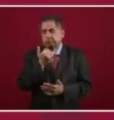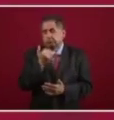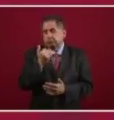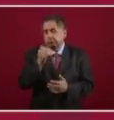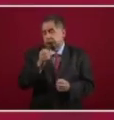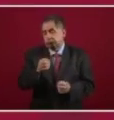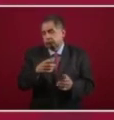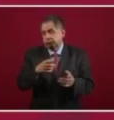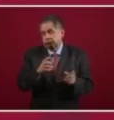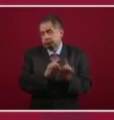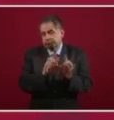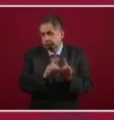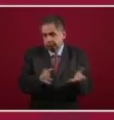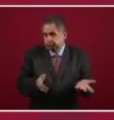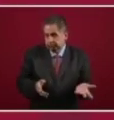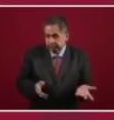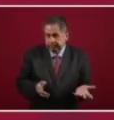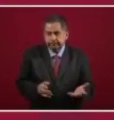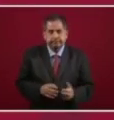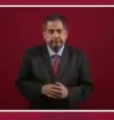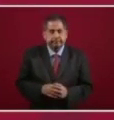y